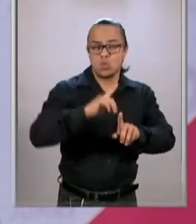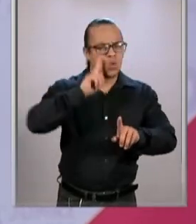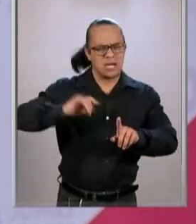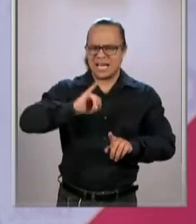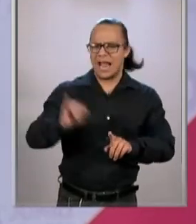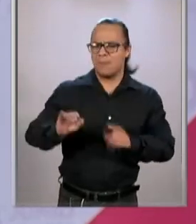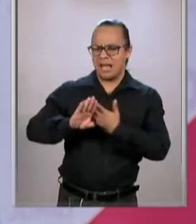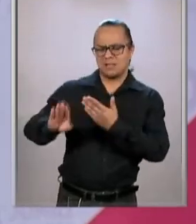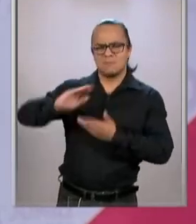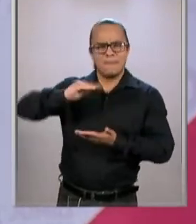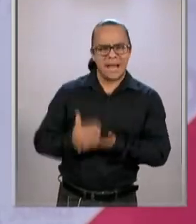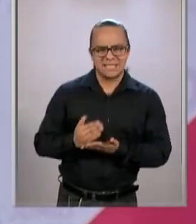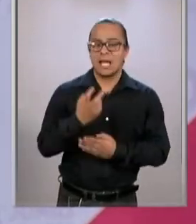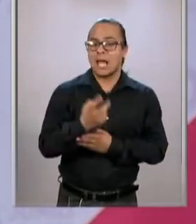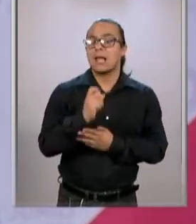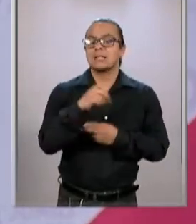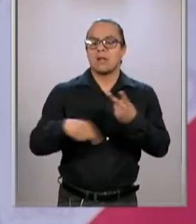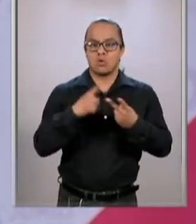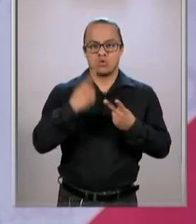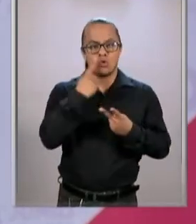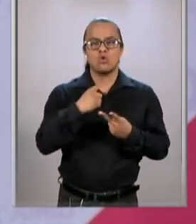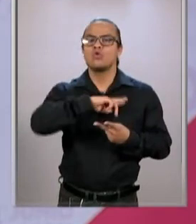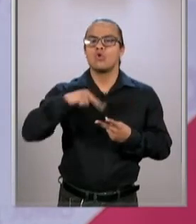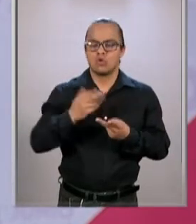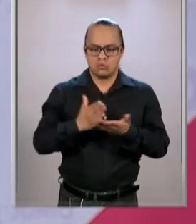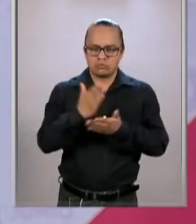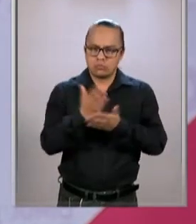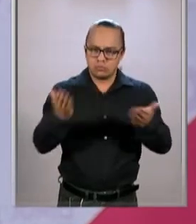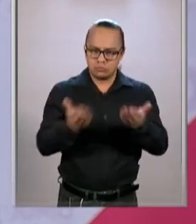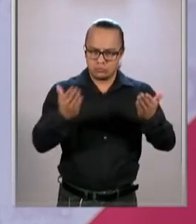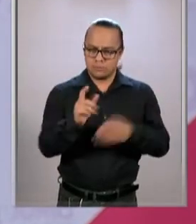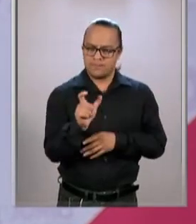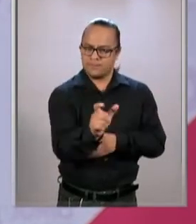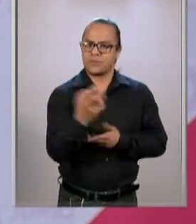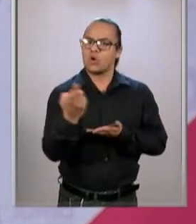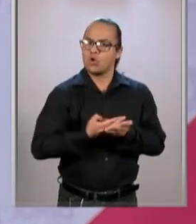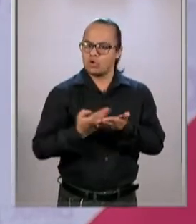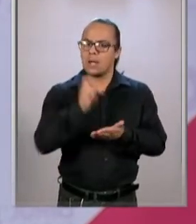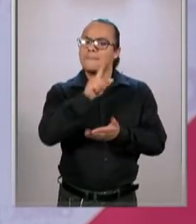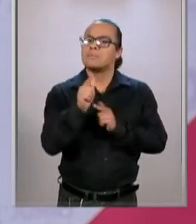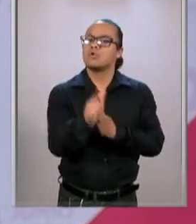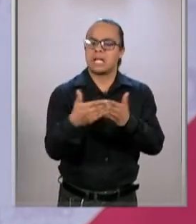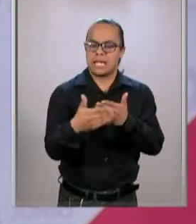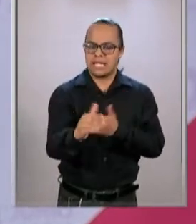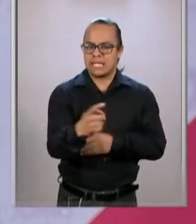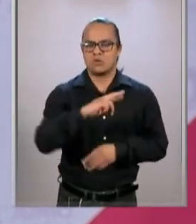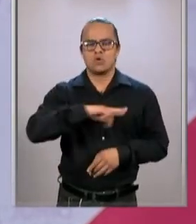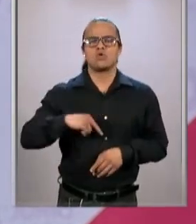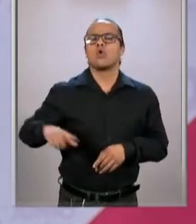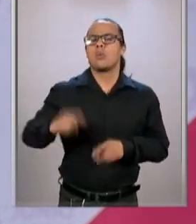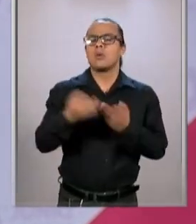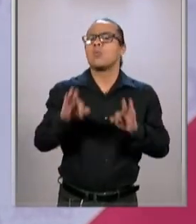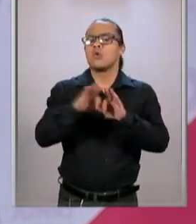ninguna de nosotras. Y segundo, seguiré impulsando su desarrollo con el salario rosa, que seguirá siendo una prioridad en mi gobierno.